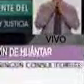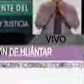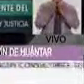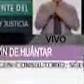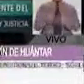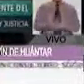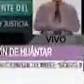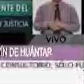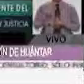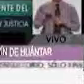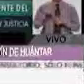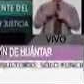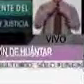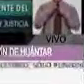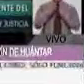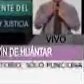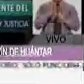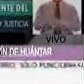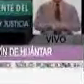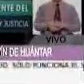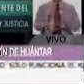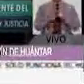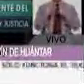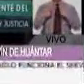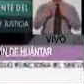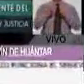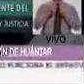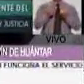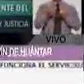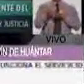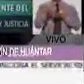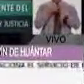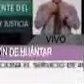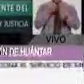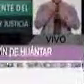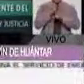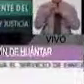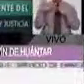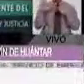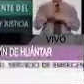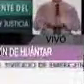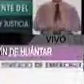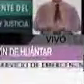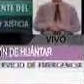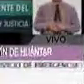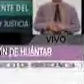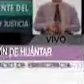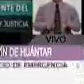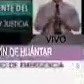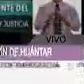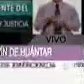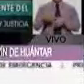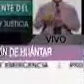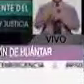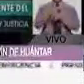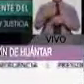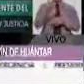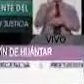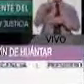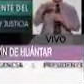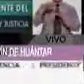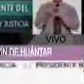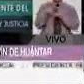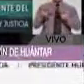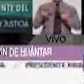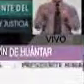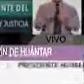expresado esta observación. Queríamos que por favor nos aclare estos puntos. Sobre todo la participación de las ONGs en